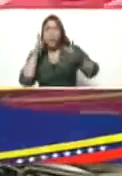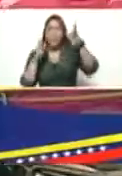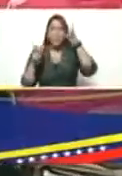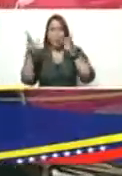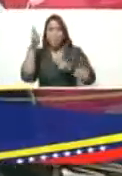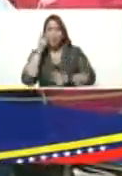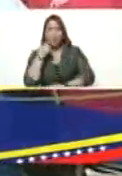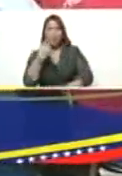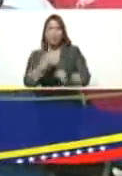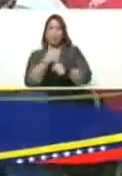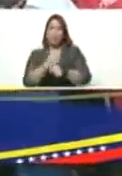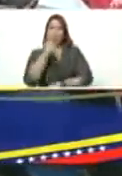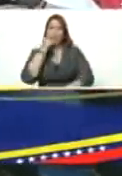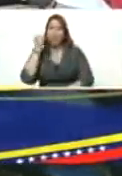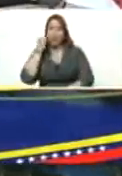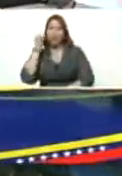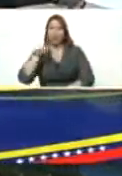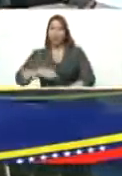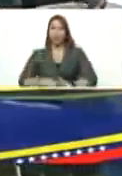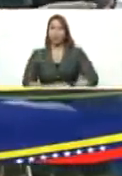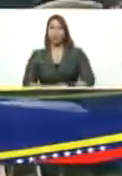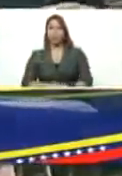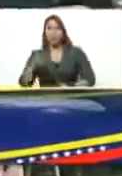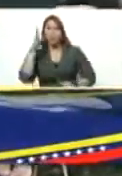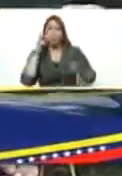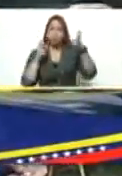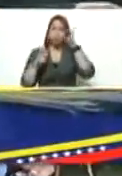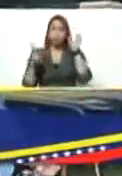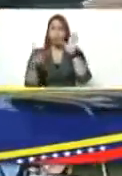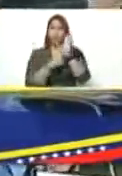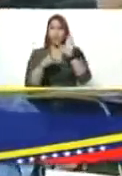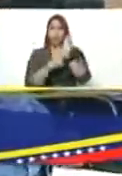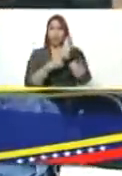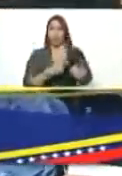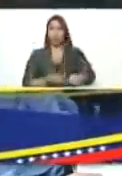crítica, escuchando la autocrítica, escuchando las verdades.